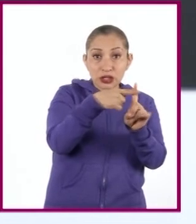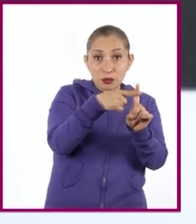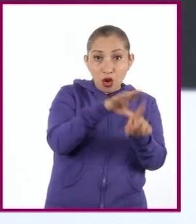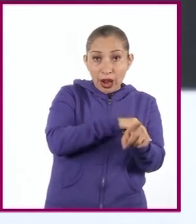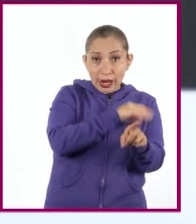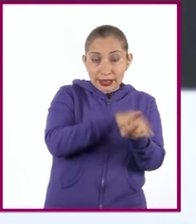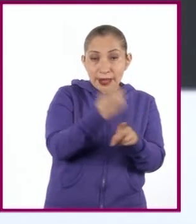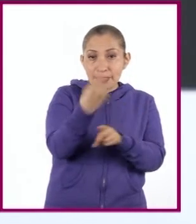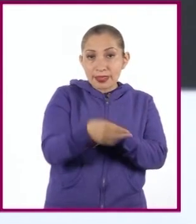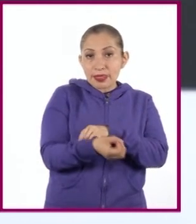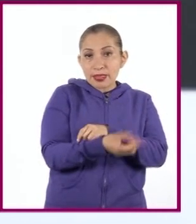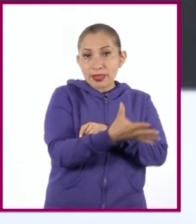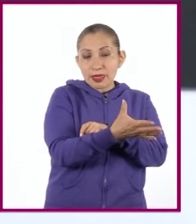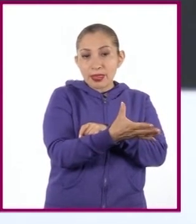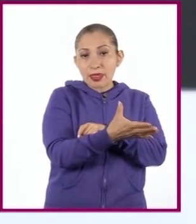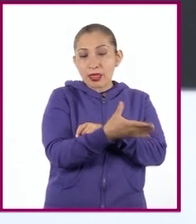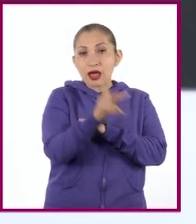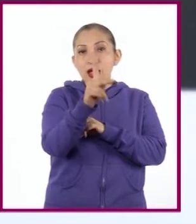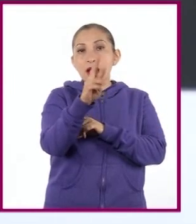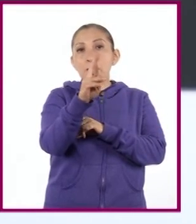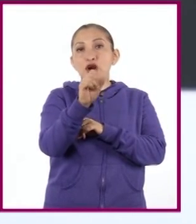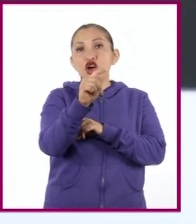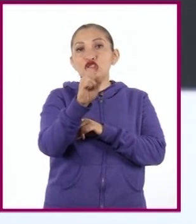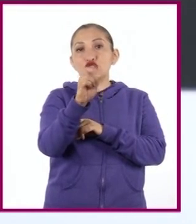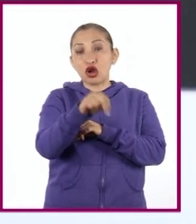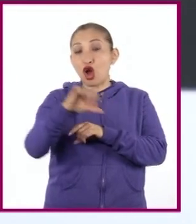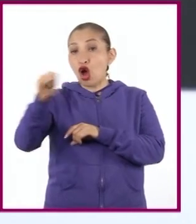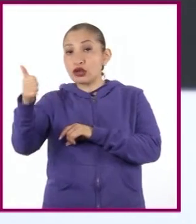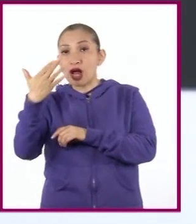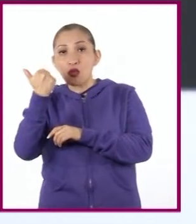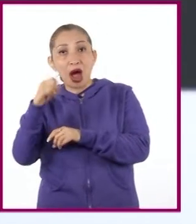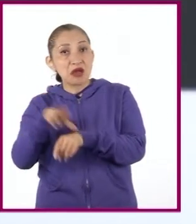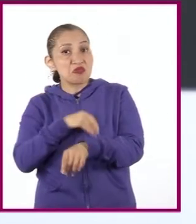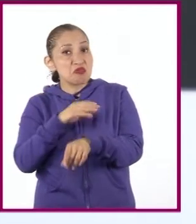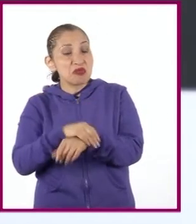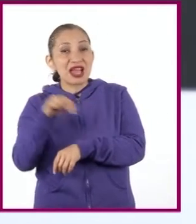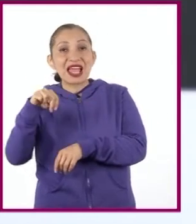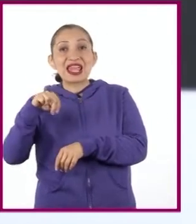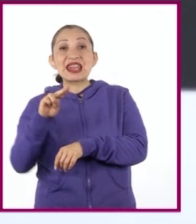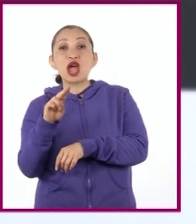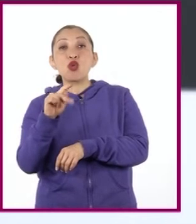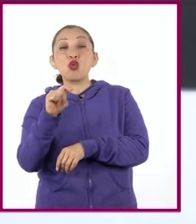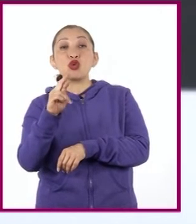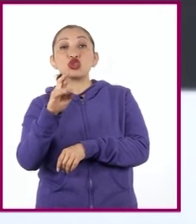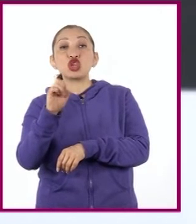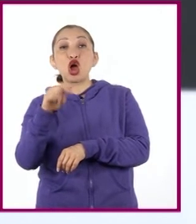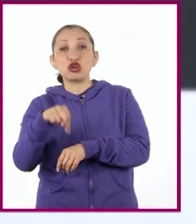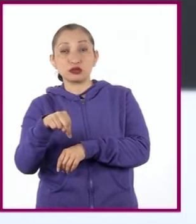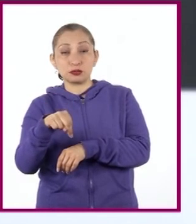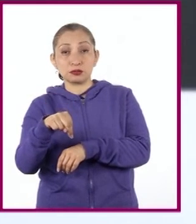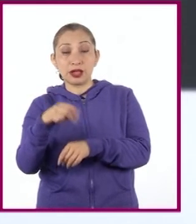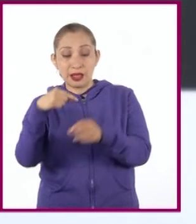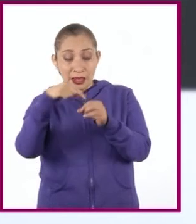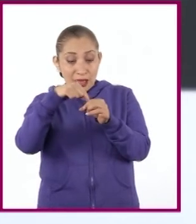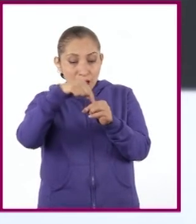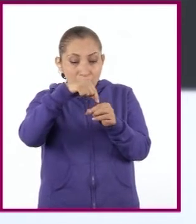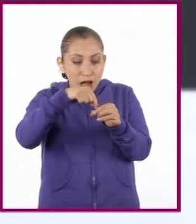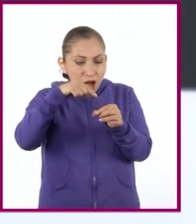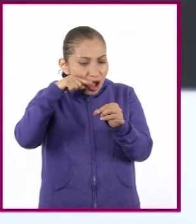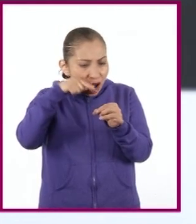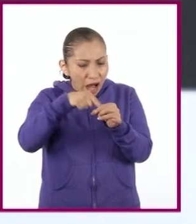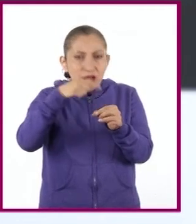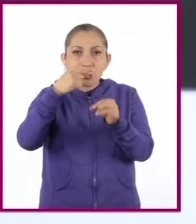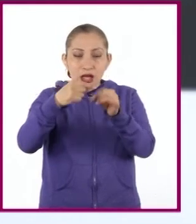a la que se llama protón, y otra sin carga, el neutrón, y que alrededor de ellos se